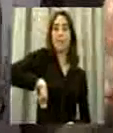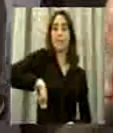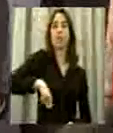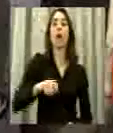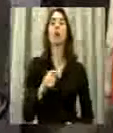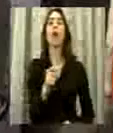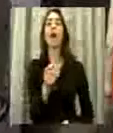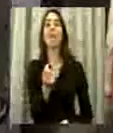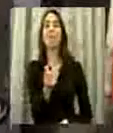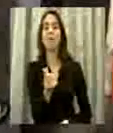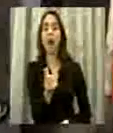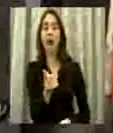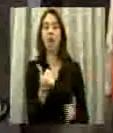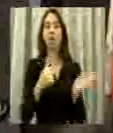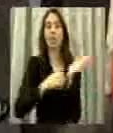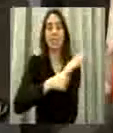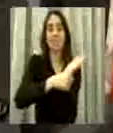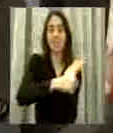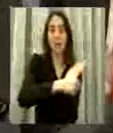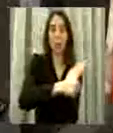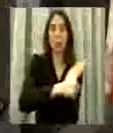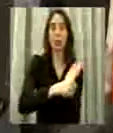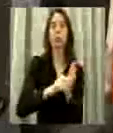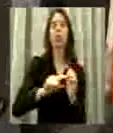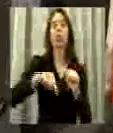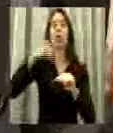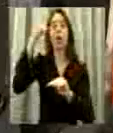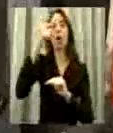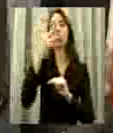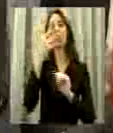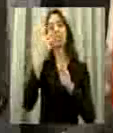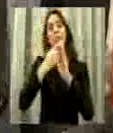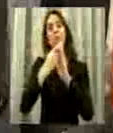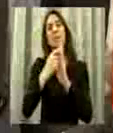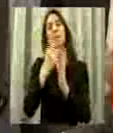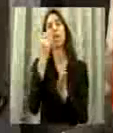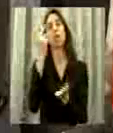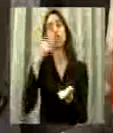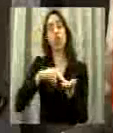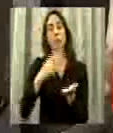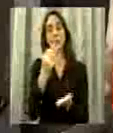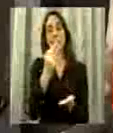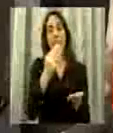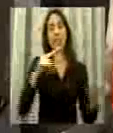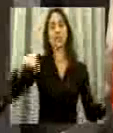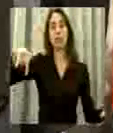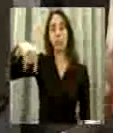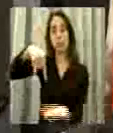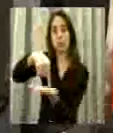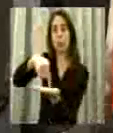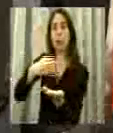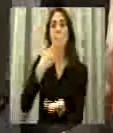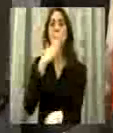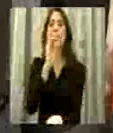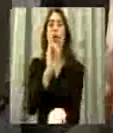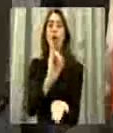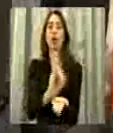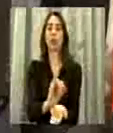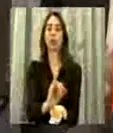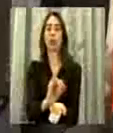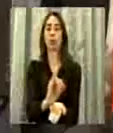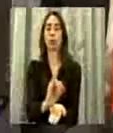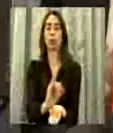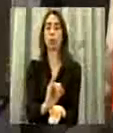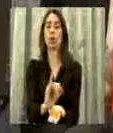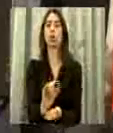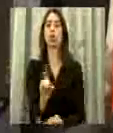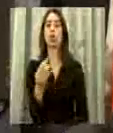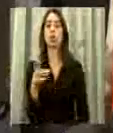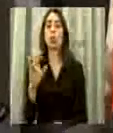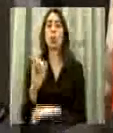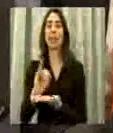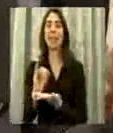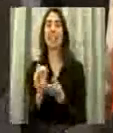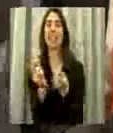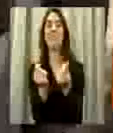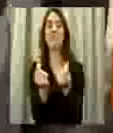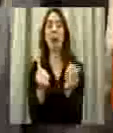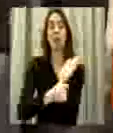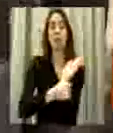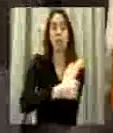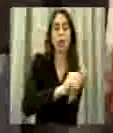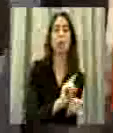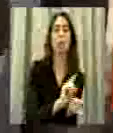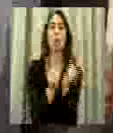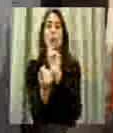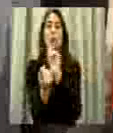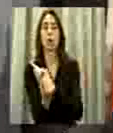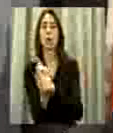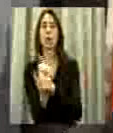va a ingresar durante el primer semestre del año 2013, va a mejorar la institucionalidad de la Superintendencia de Valores y Seguros, lo va a